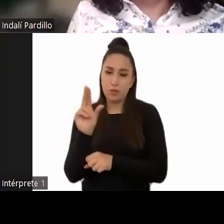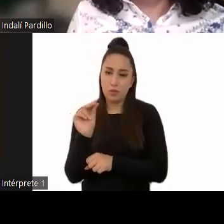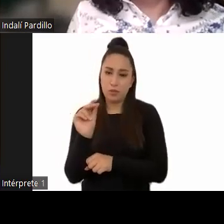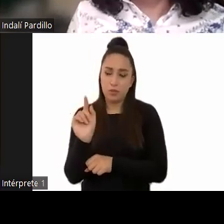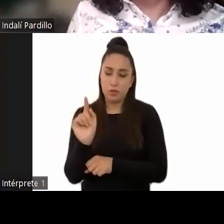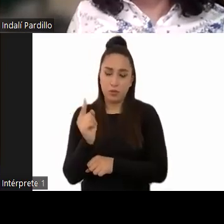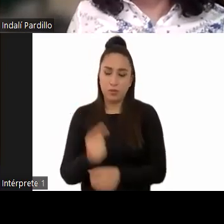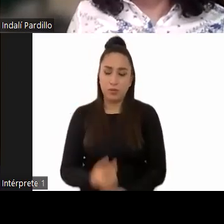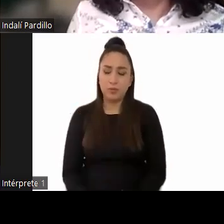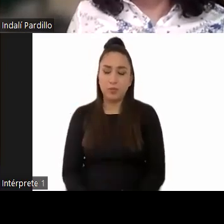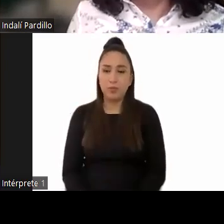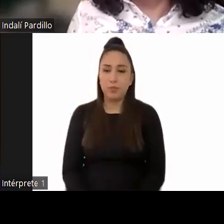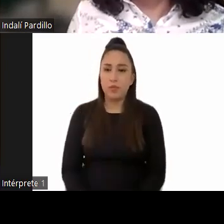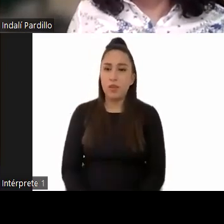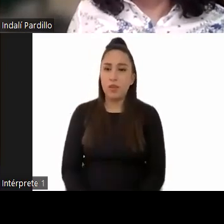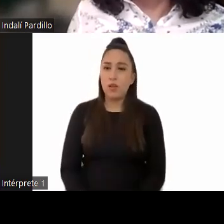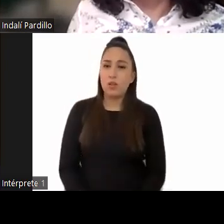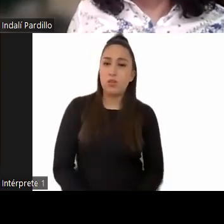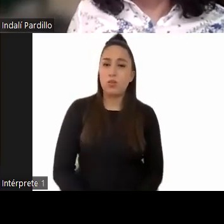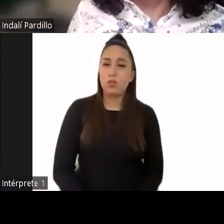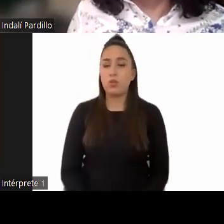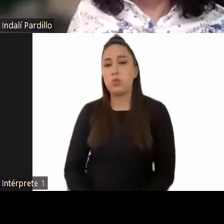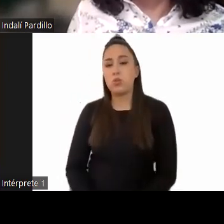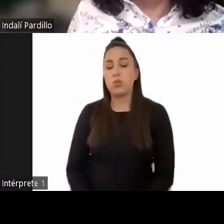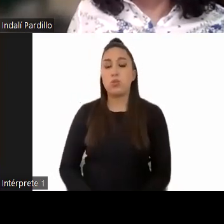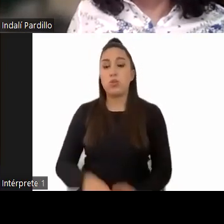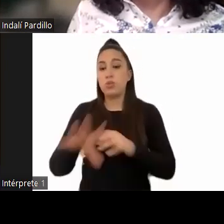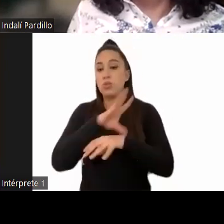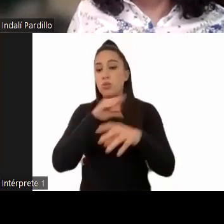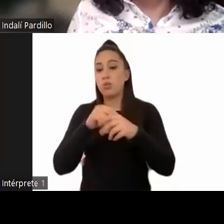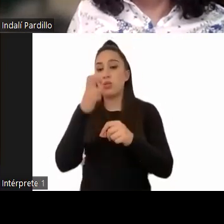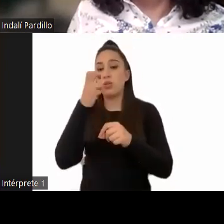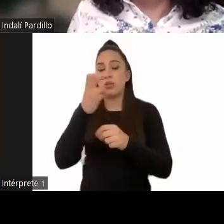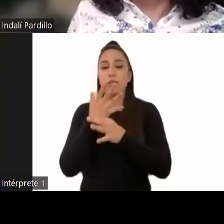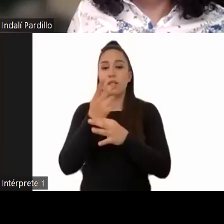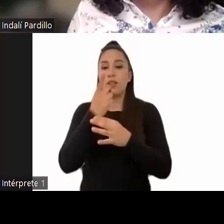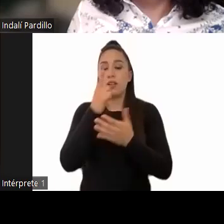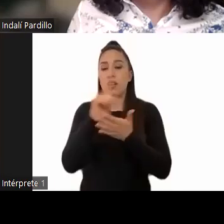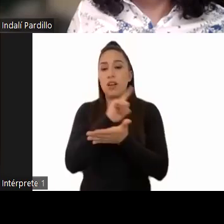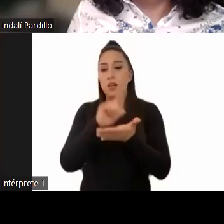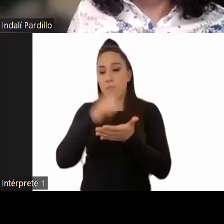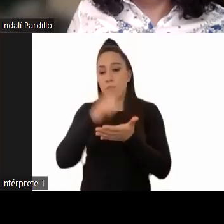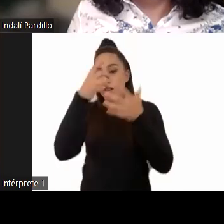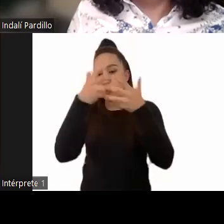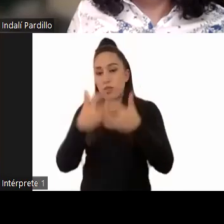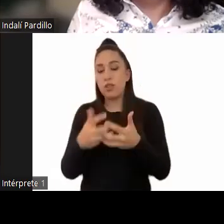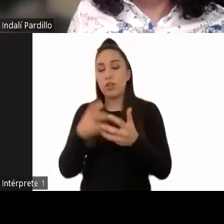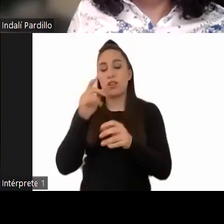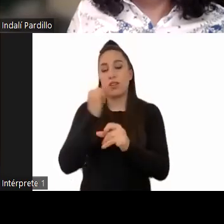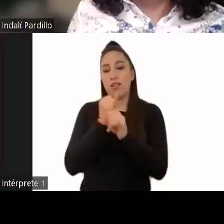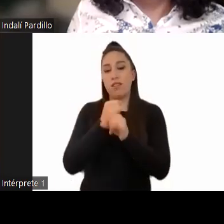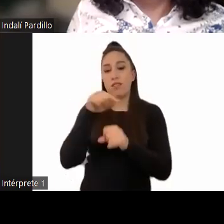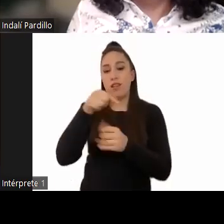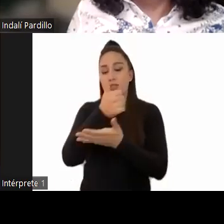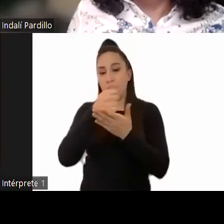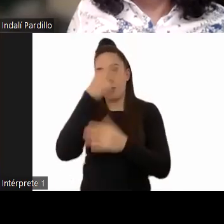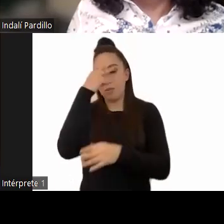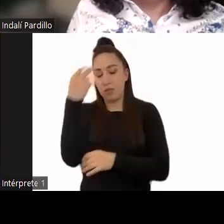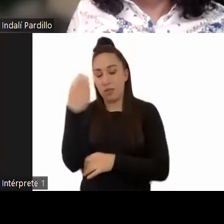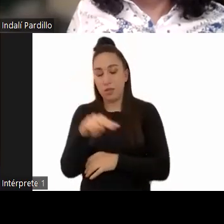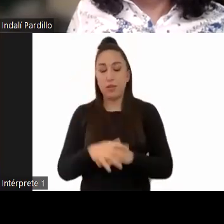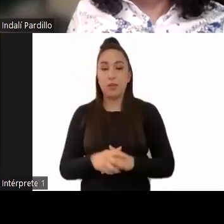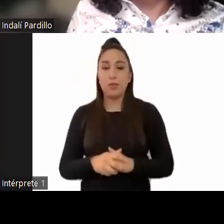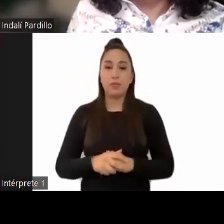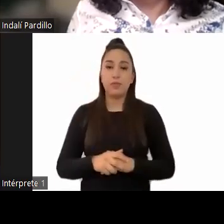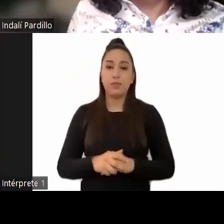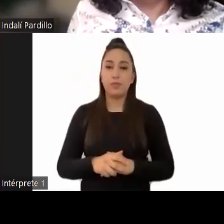otorgan en el artículo 14 de la Ley de Operaciones e Innovación Digital para la Ciudad de México. De igual modo, bajo el